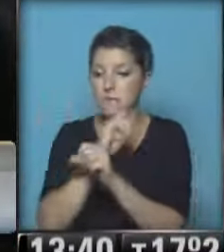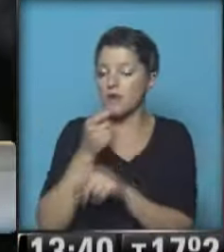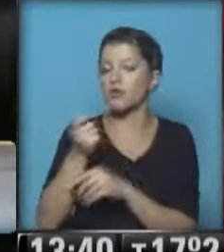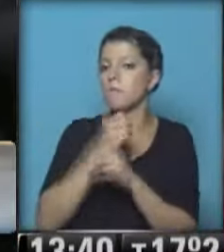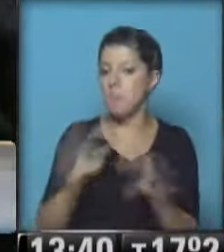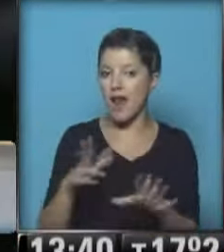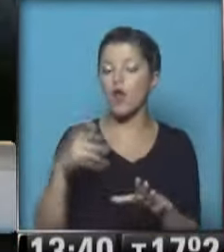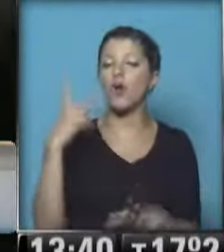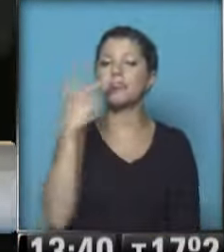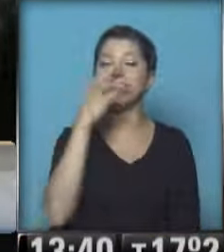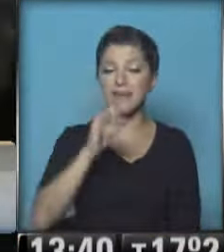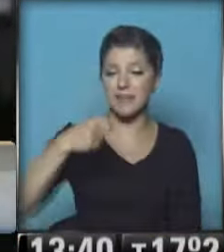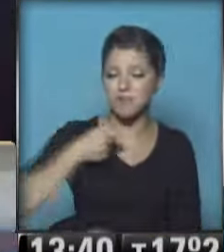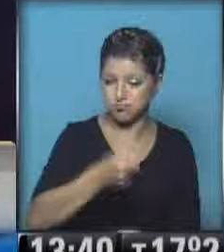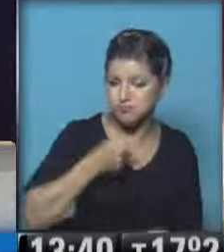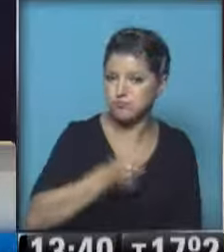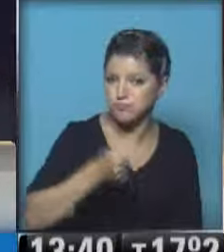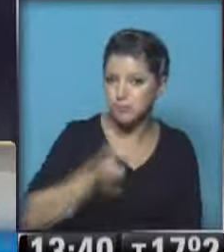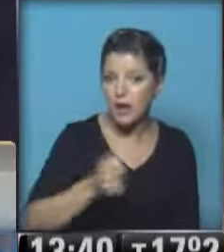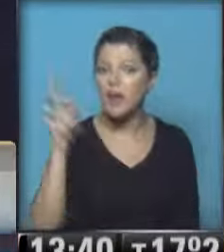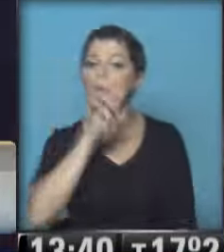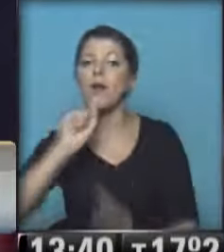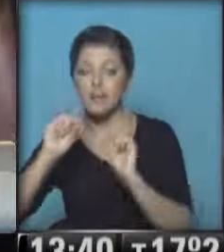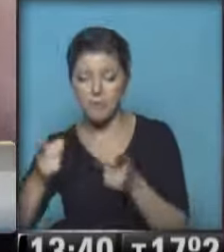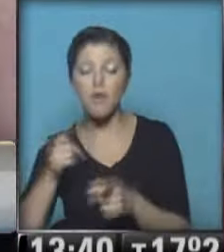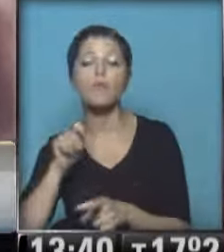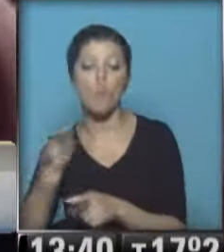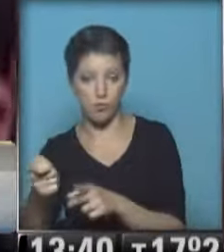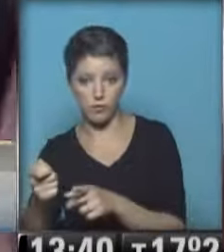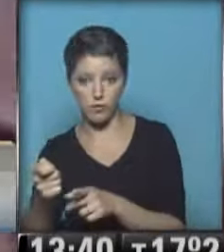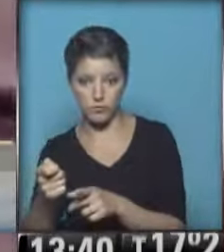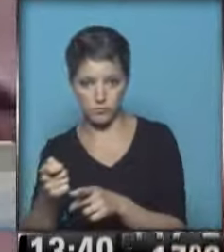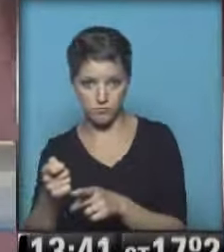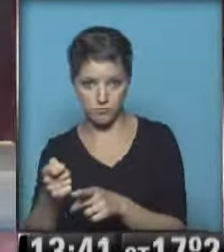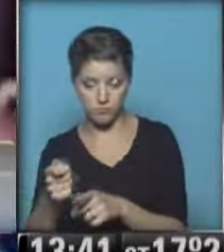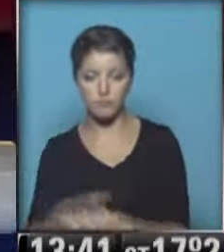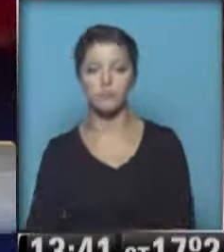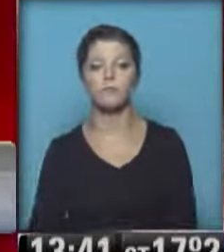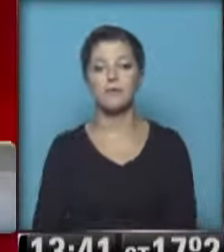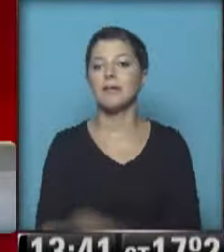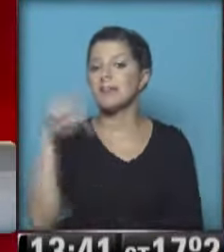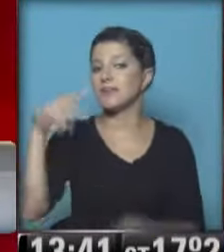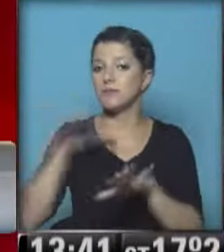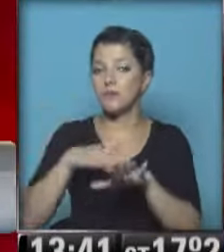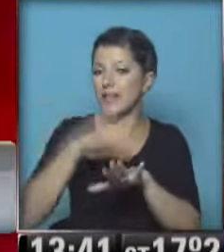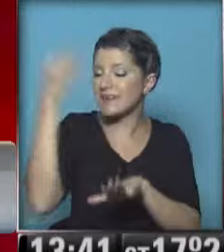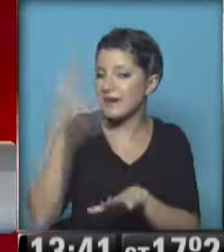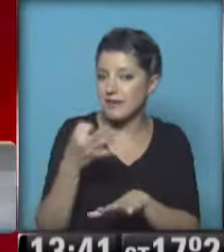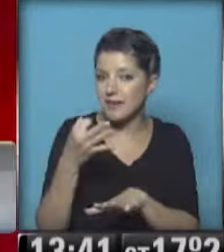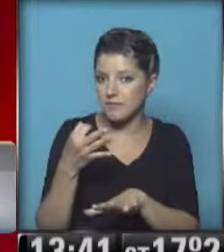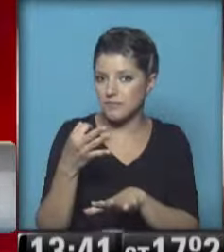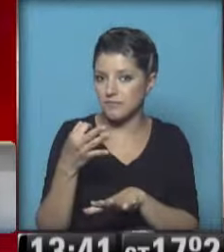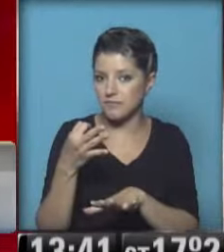con 30 puñaladas, también ella fue asesinada con arma blanca y esto realmente